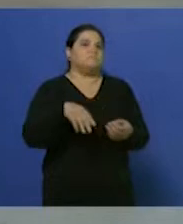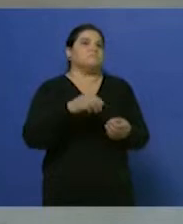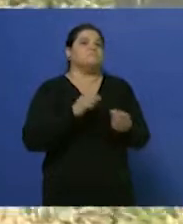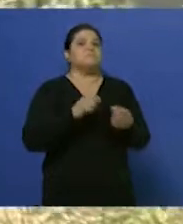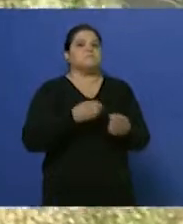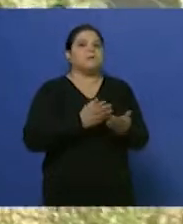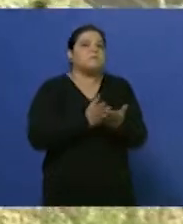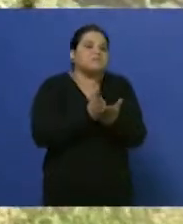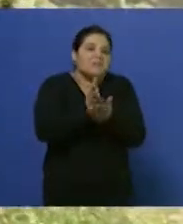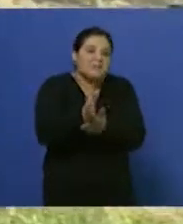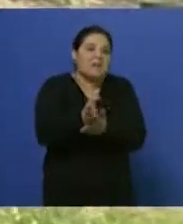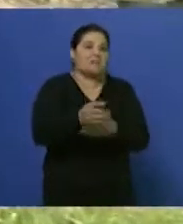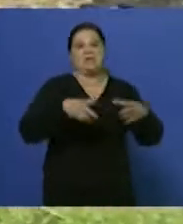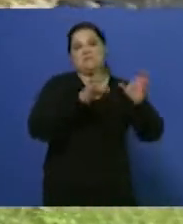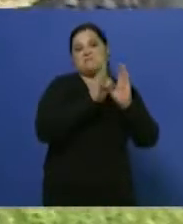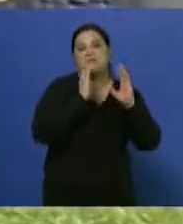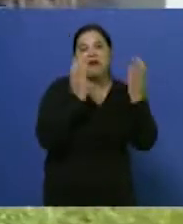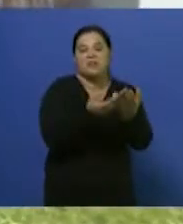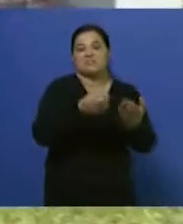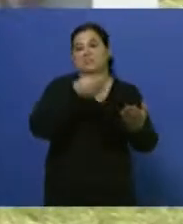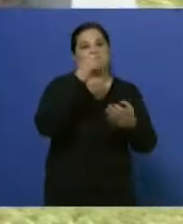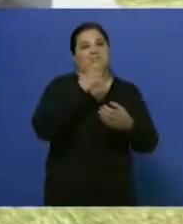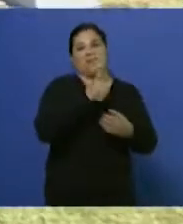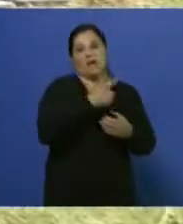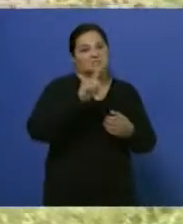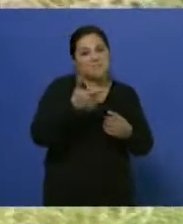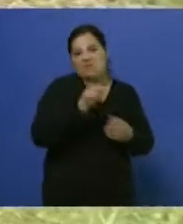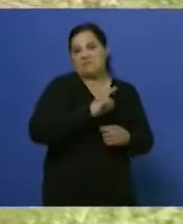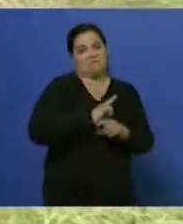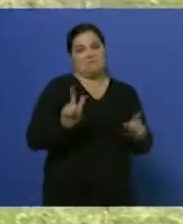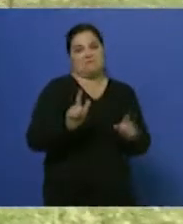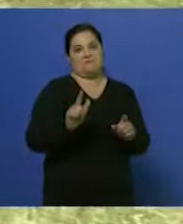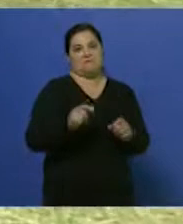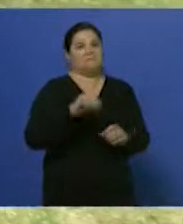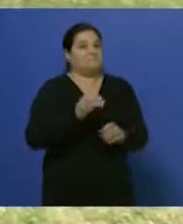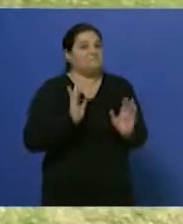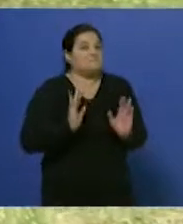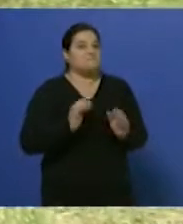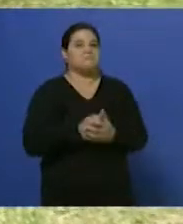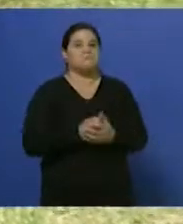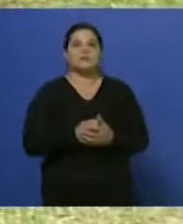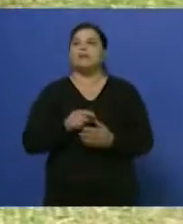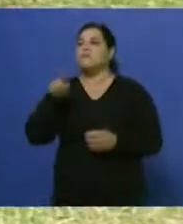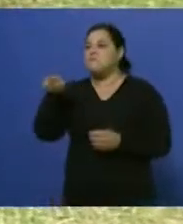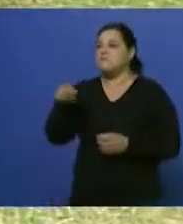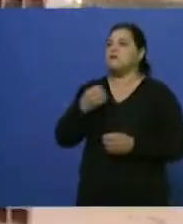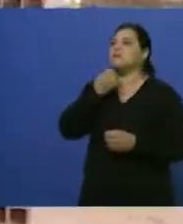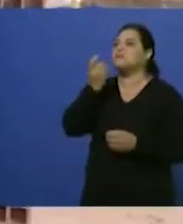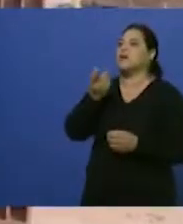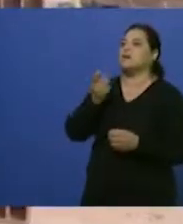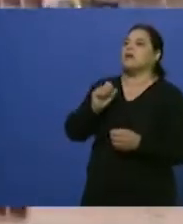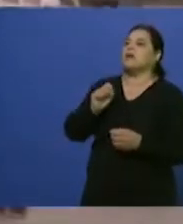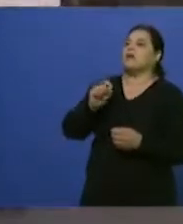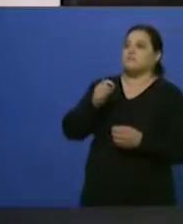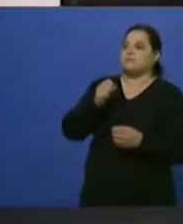canchita, ¿me entendés? Es una opción más dentro del negocio de la Ciudad Deportiva. ¿Estás en condiciones de dar a conocer quiénes son otros